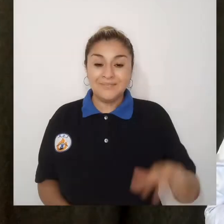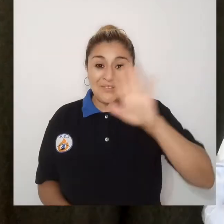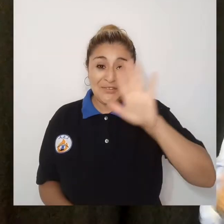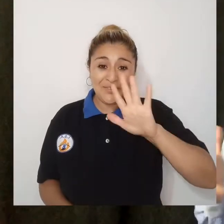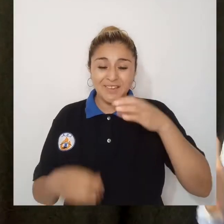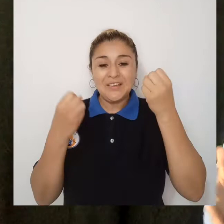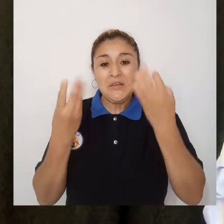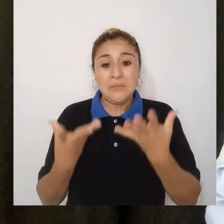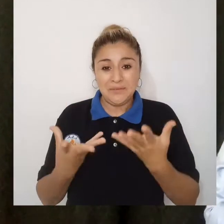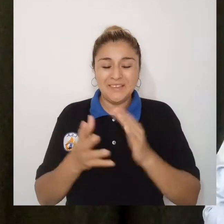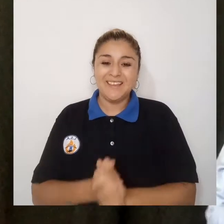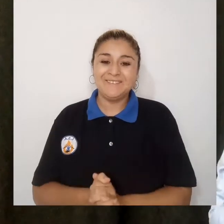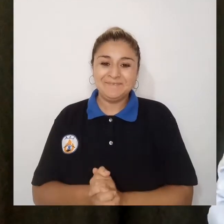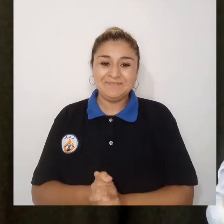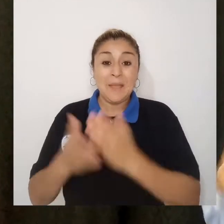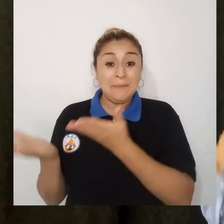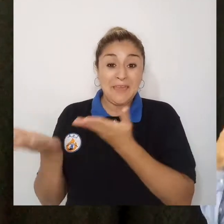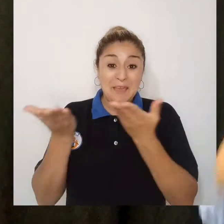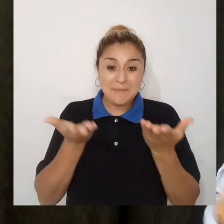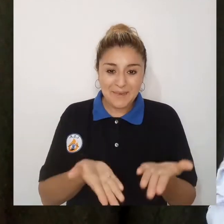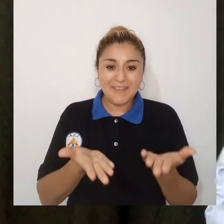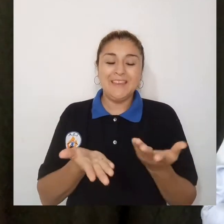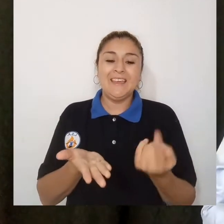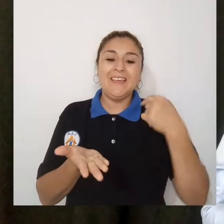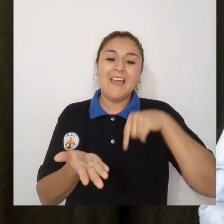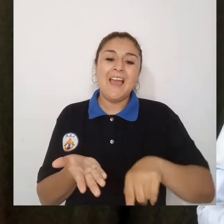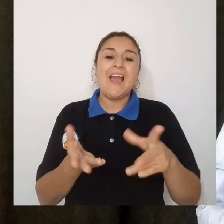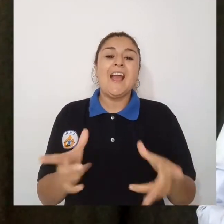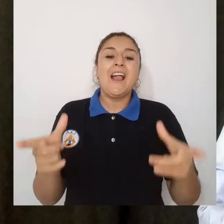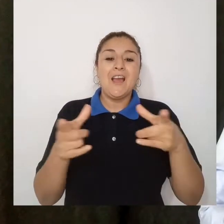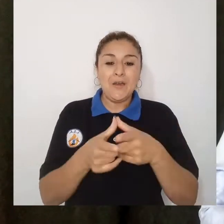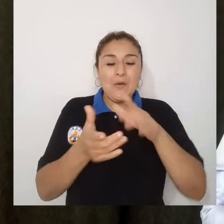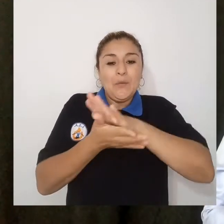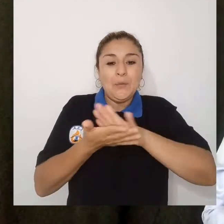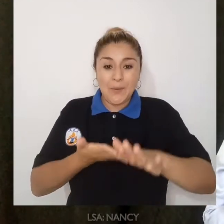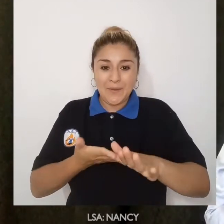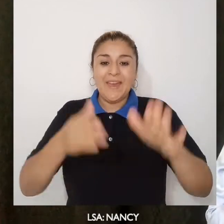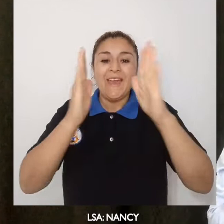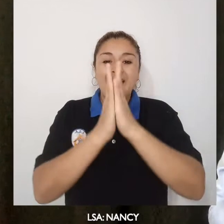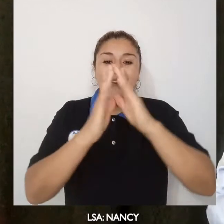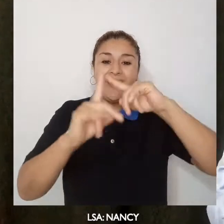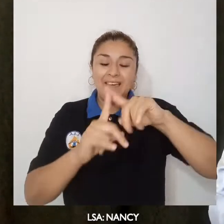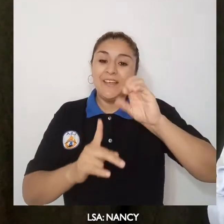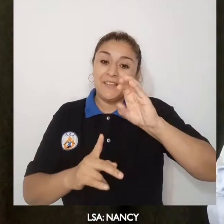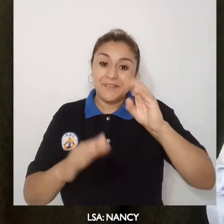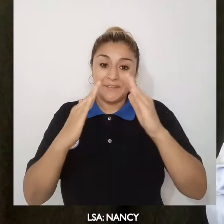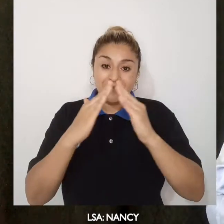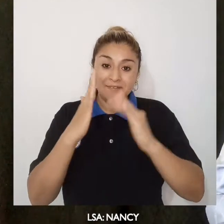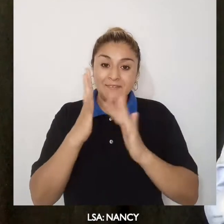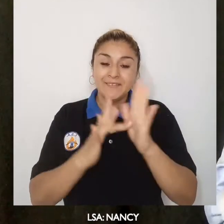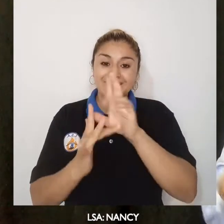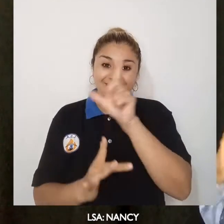hola como estan les doy la bienvenida a otro encuentro de casa bíblica argentina